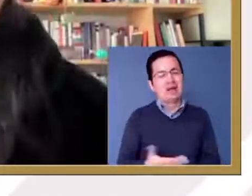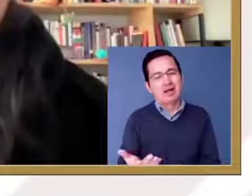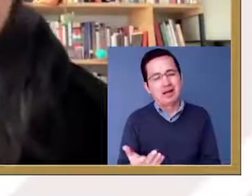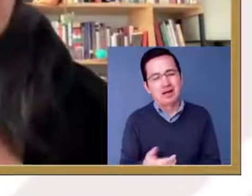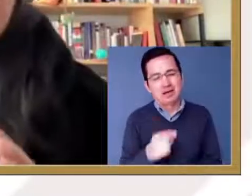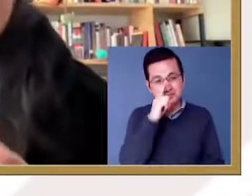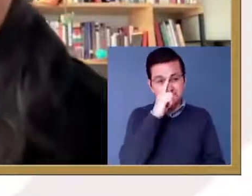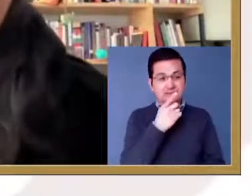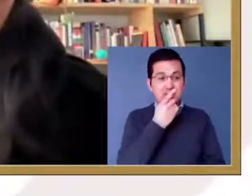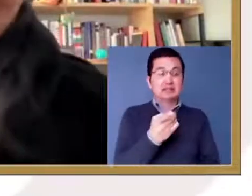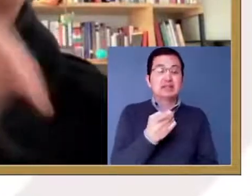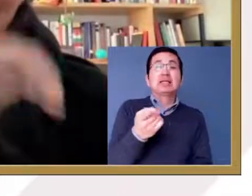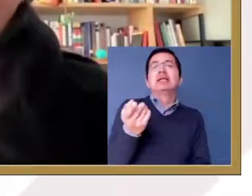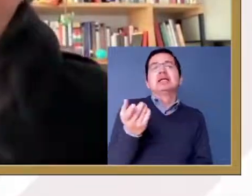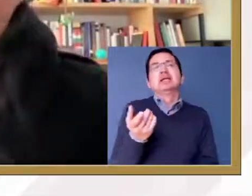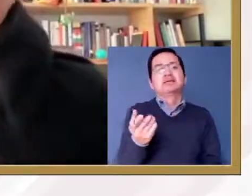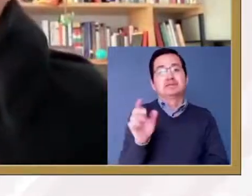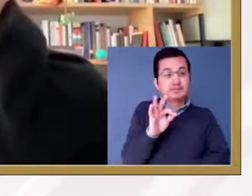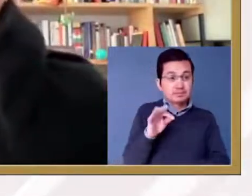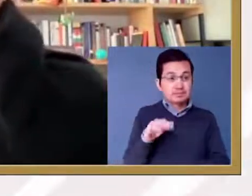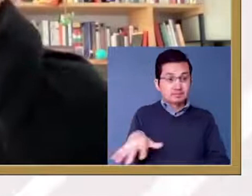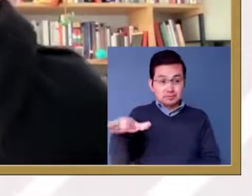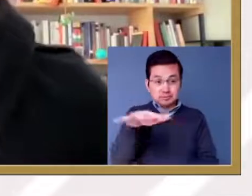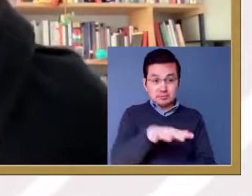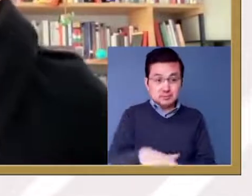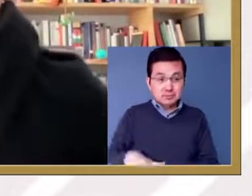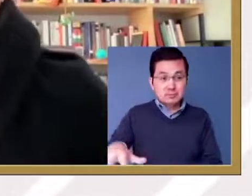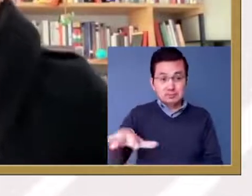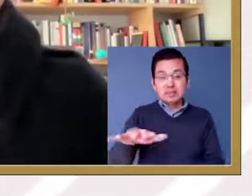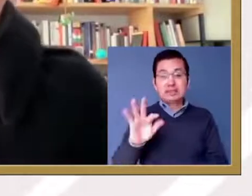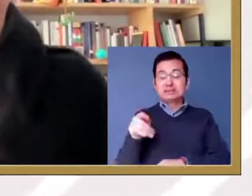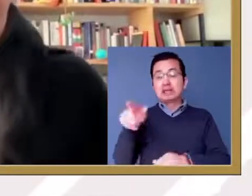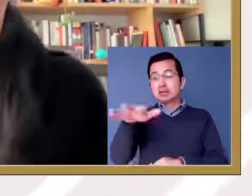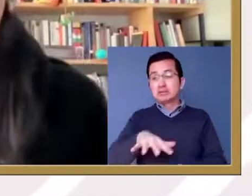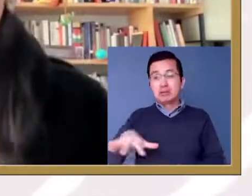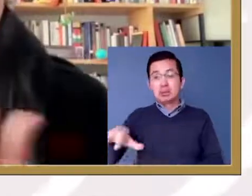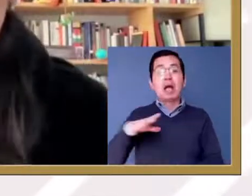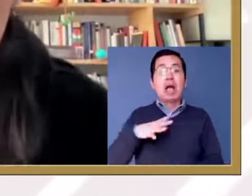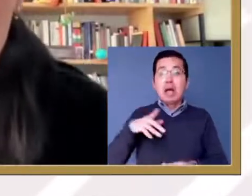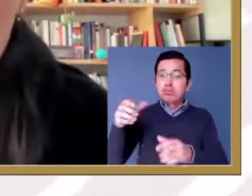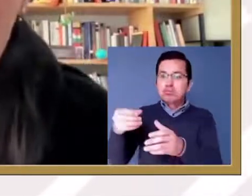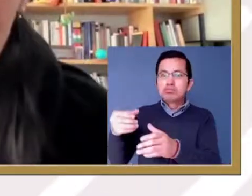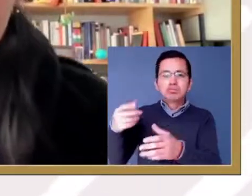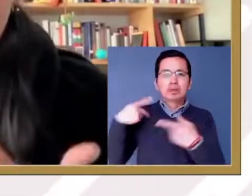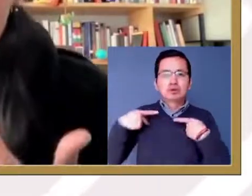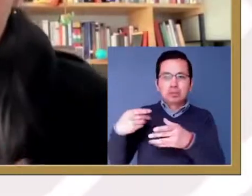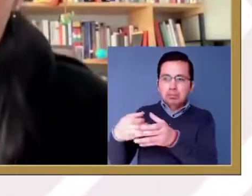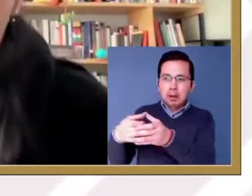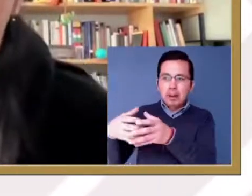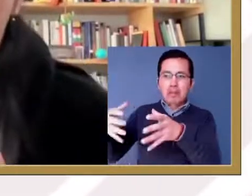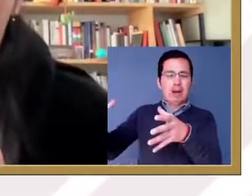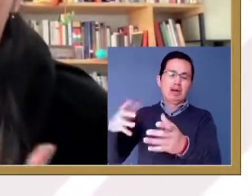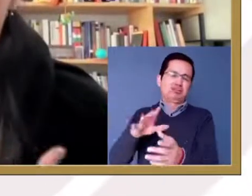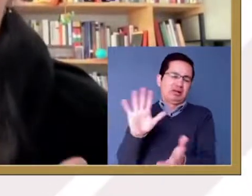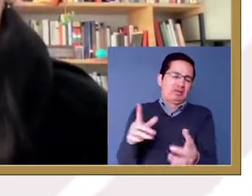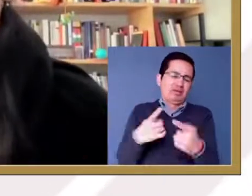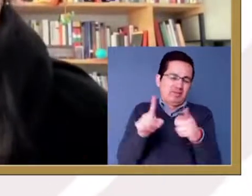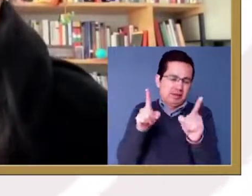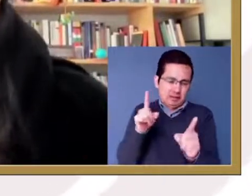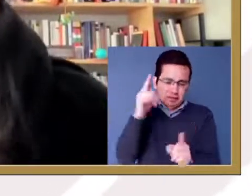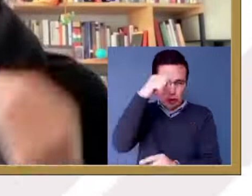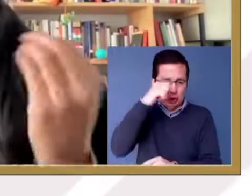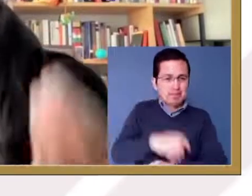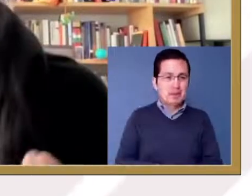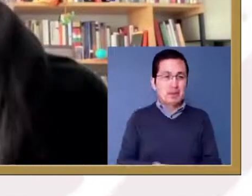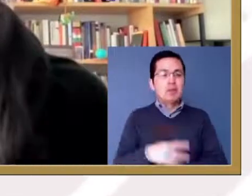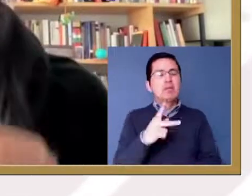cuando ya es mucha, que se convierte como en la teoría, en la hipótesis de la amenaza, etcétera, ¿no? Pero eso de lo que nos habla también para pensar